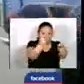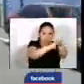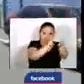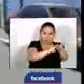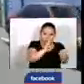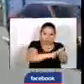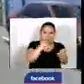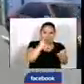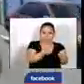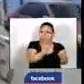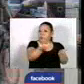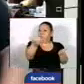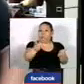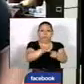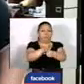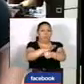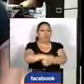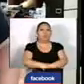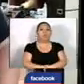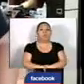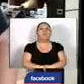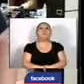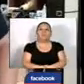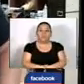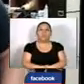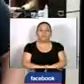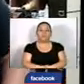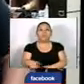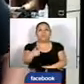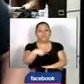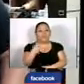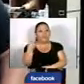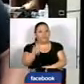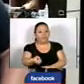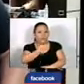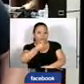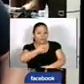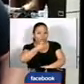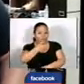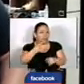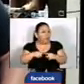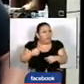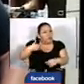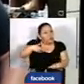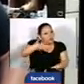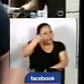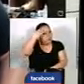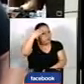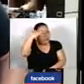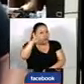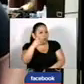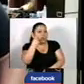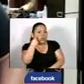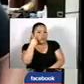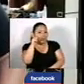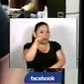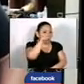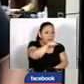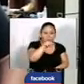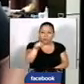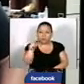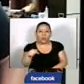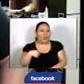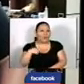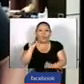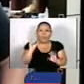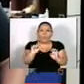el alza de casos positivos. Sí, eso hemos estado viendo esa información, pero realmente desconocemos dónde están los casos. En este momento nosotros